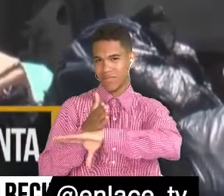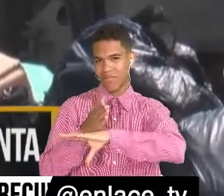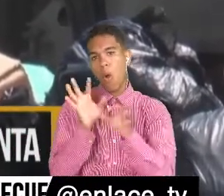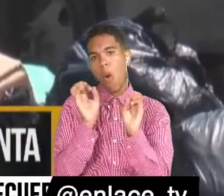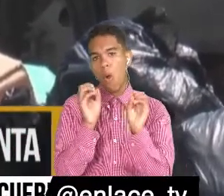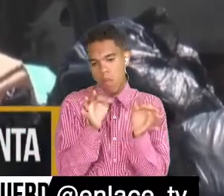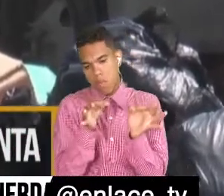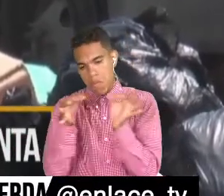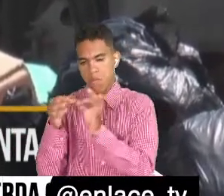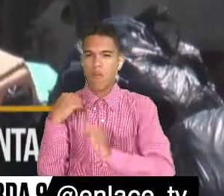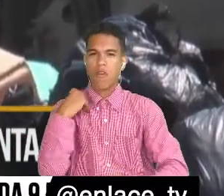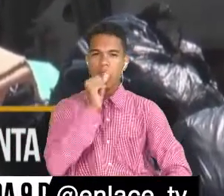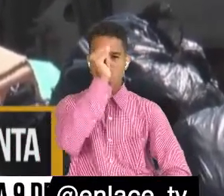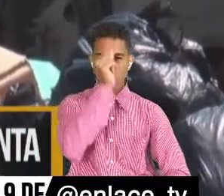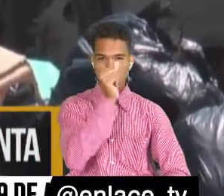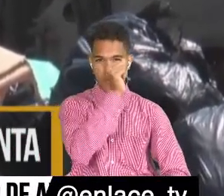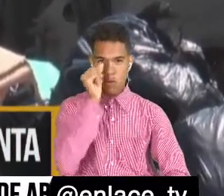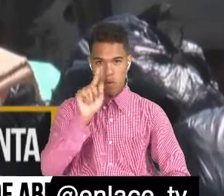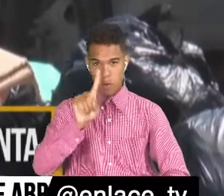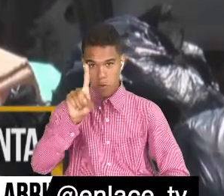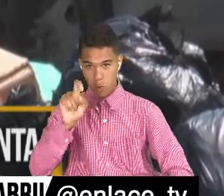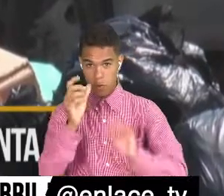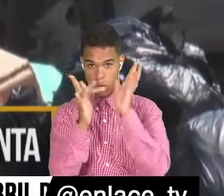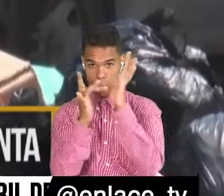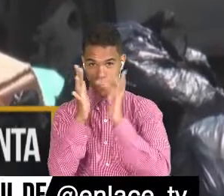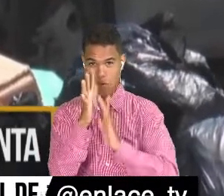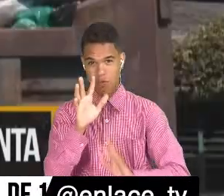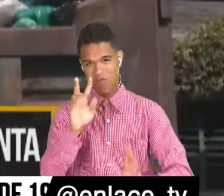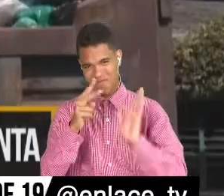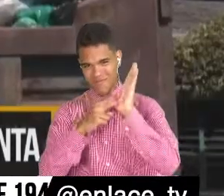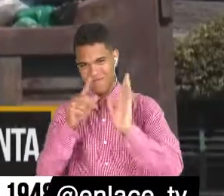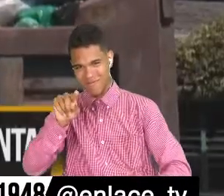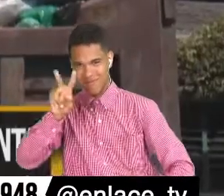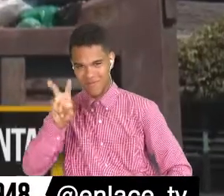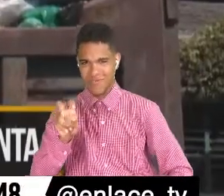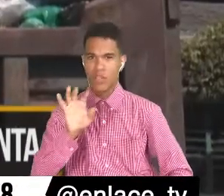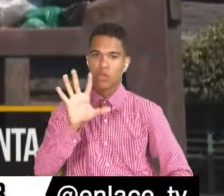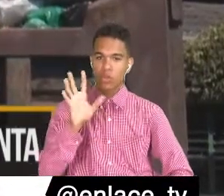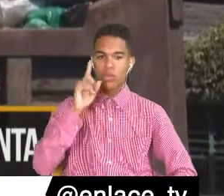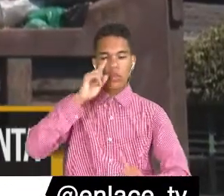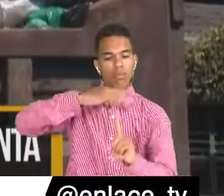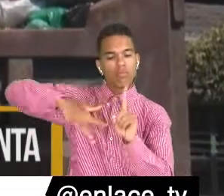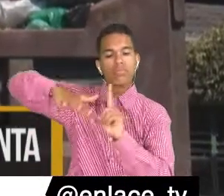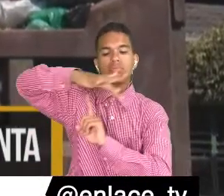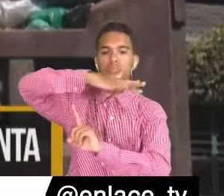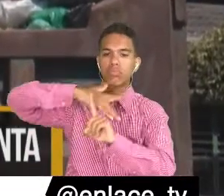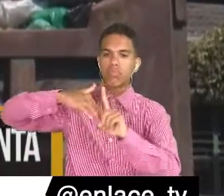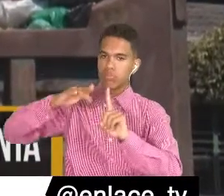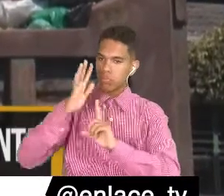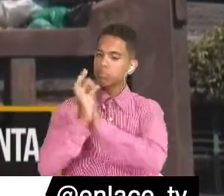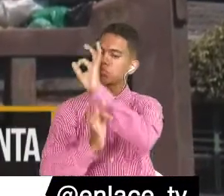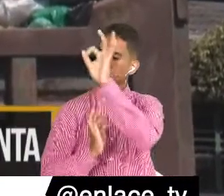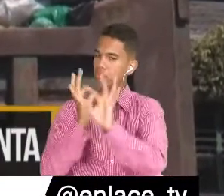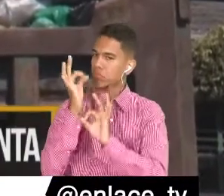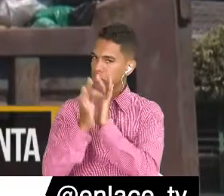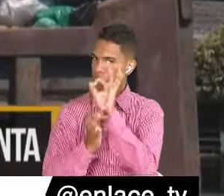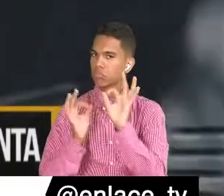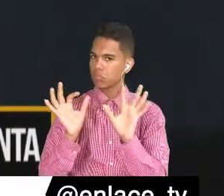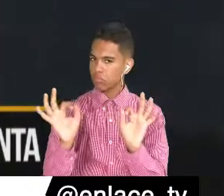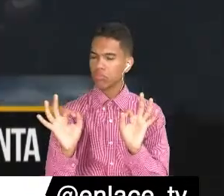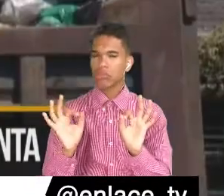16 de abril de 2017 y de esta manera ayudar a conservar un ambiente sano en estos días santos. Con el apoyo